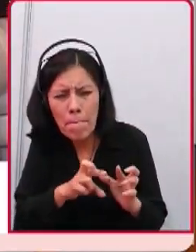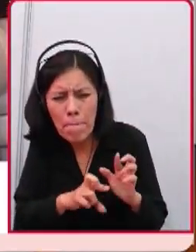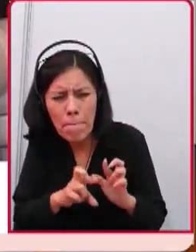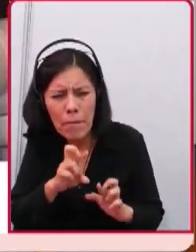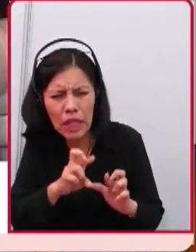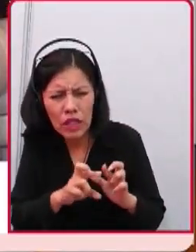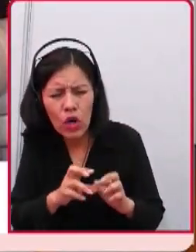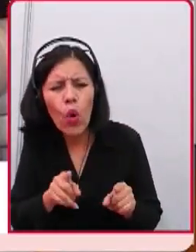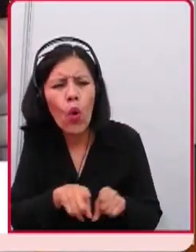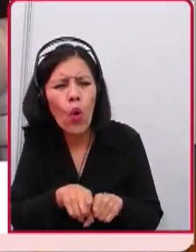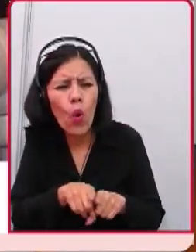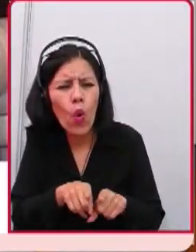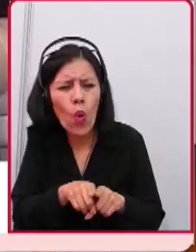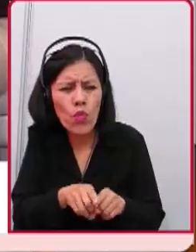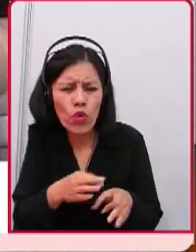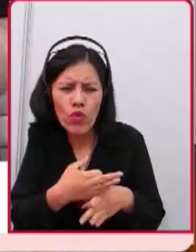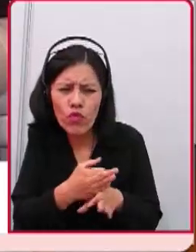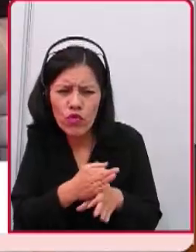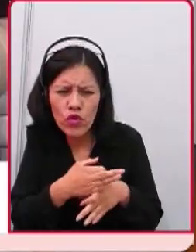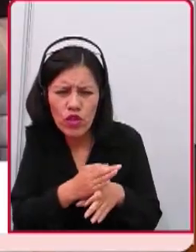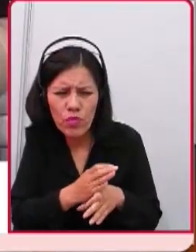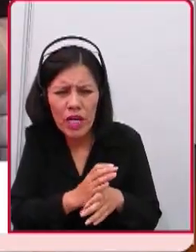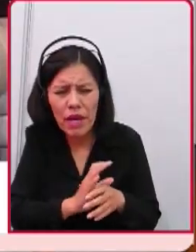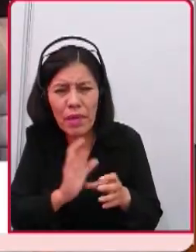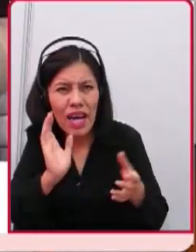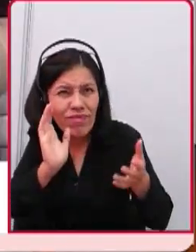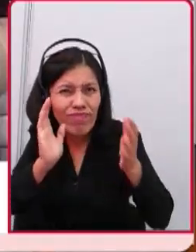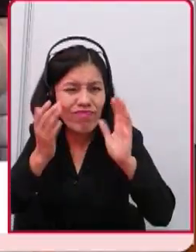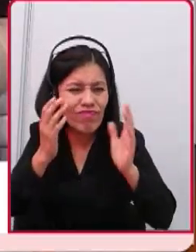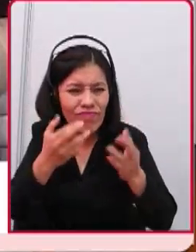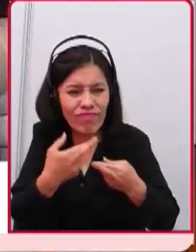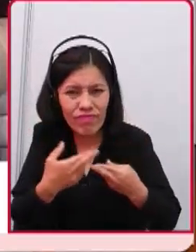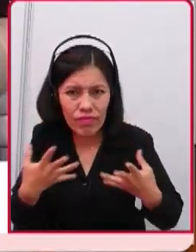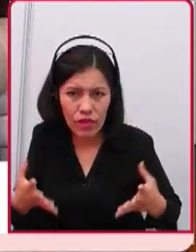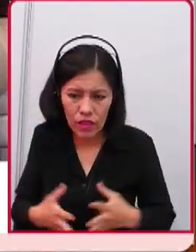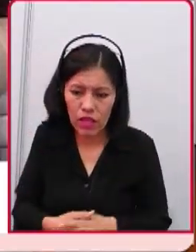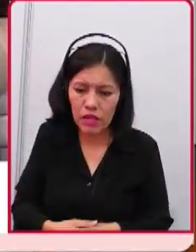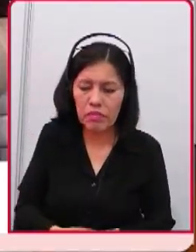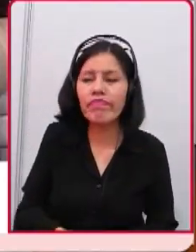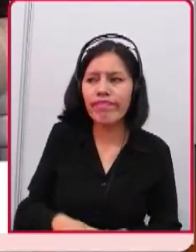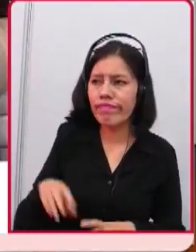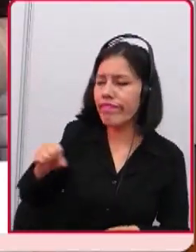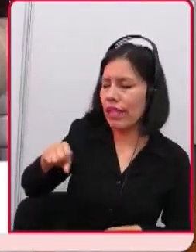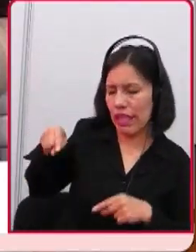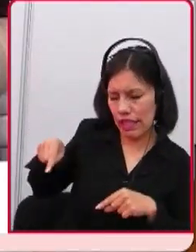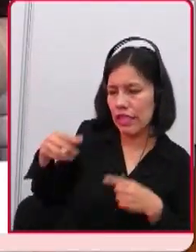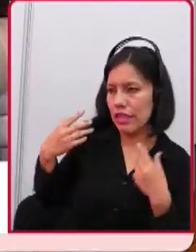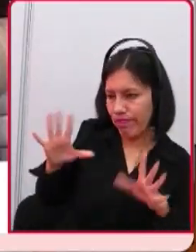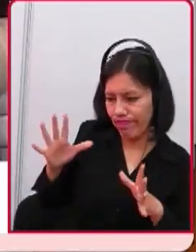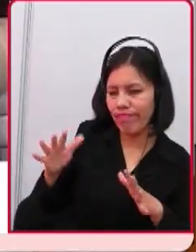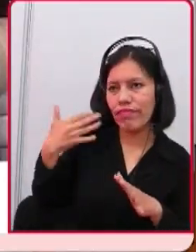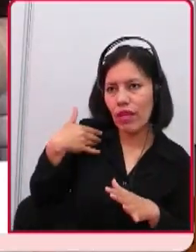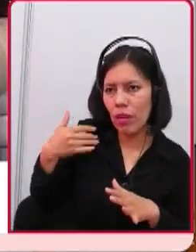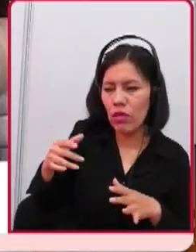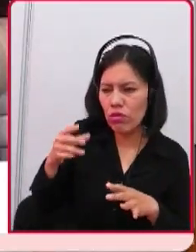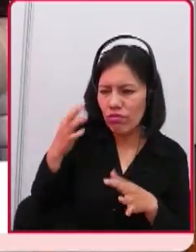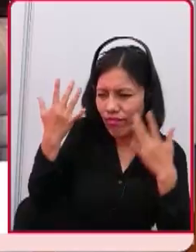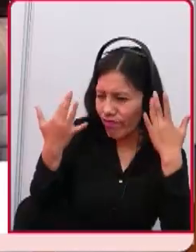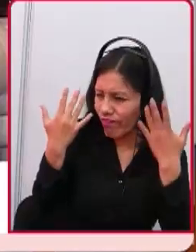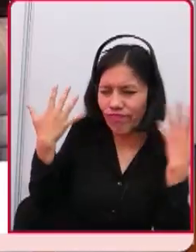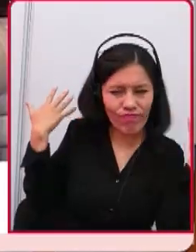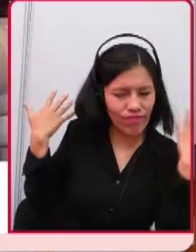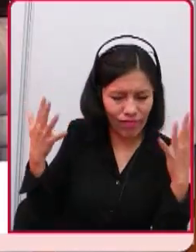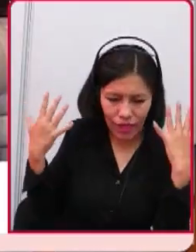criterio de clasificación de recursos? En realidad, esa parte ya la tenemos bastante madura porque, como mencioné,